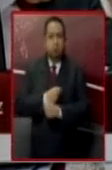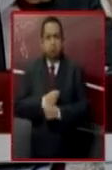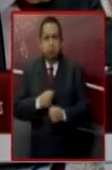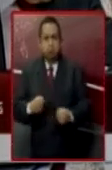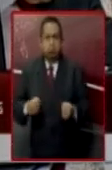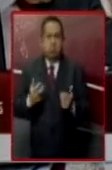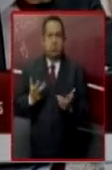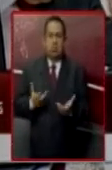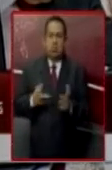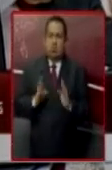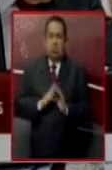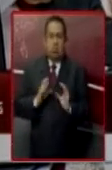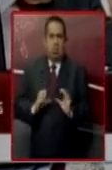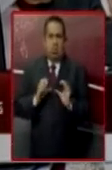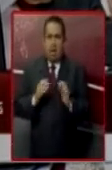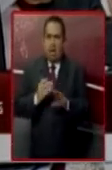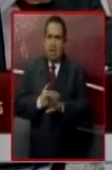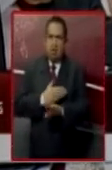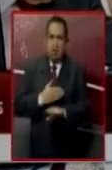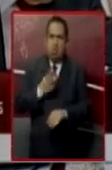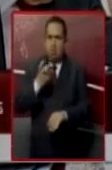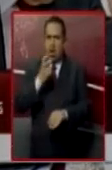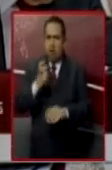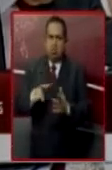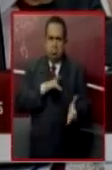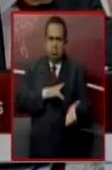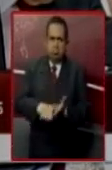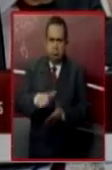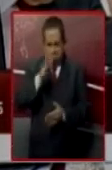en ese sentido estamos a favor de replantear.